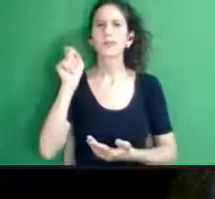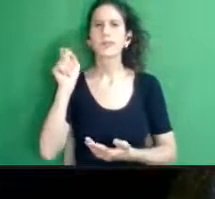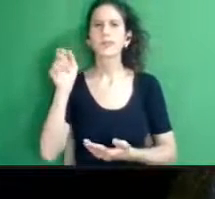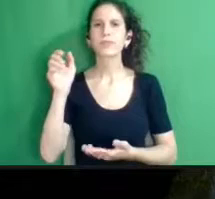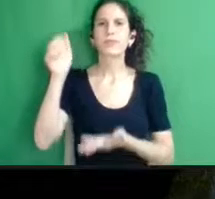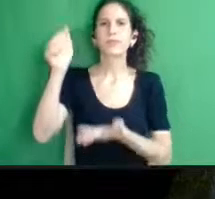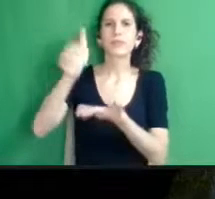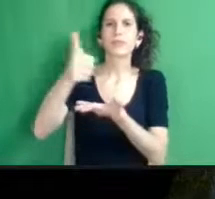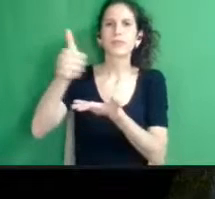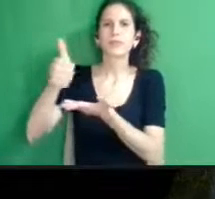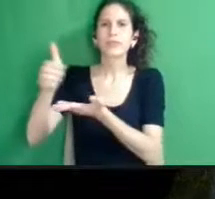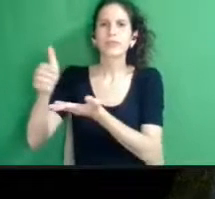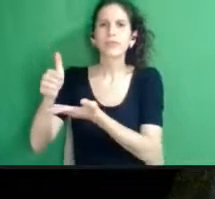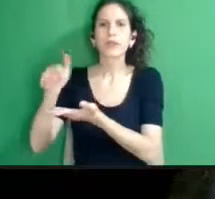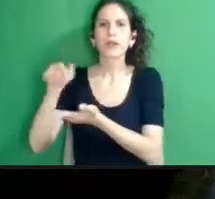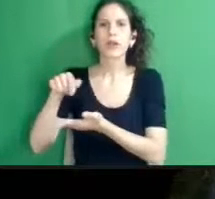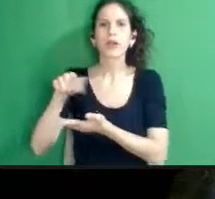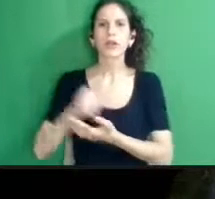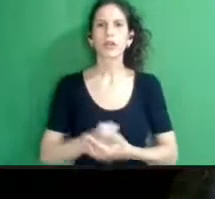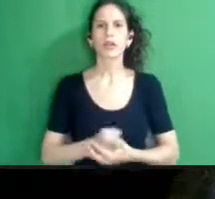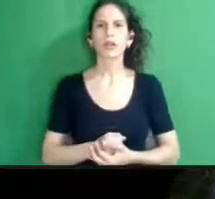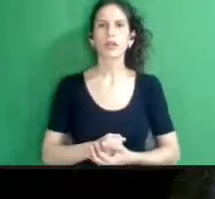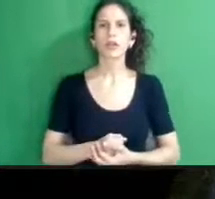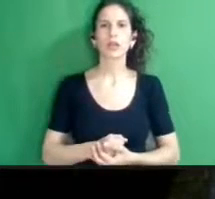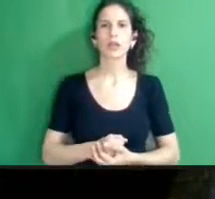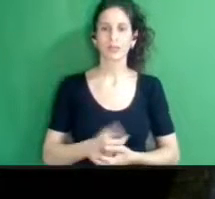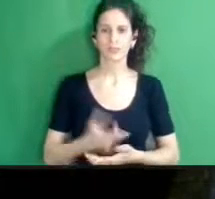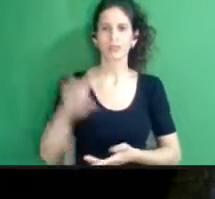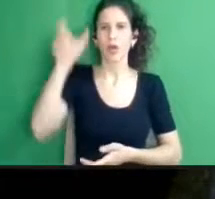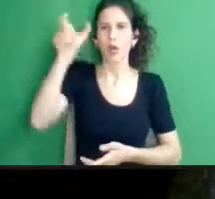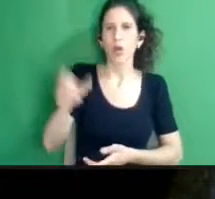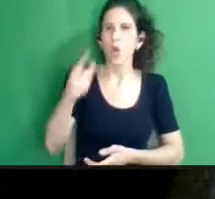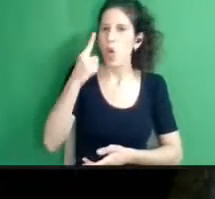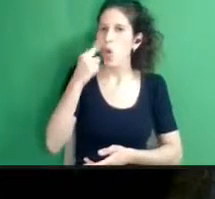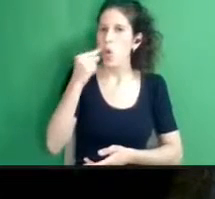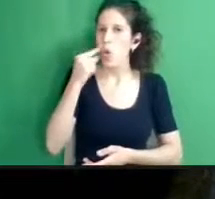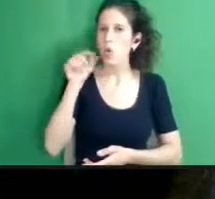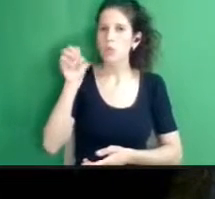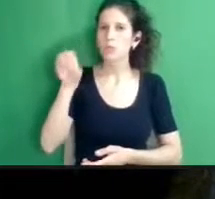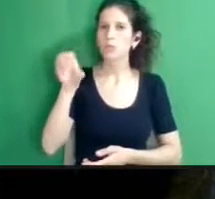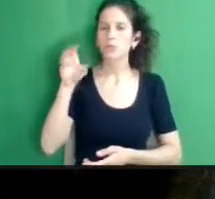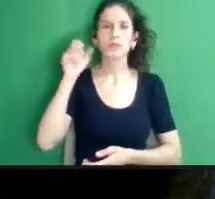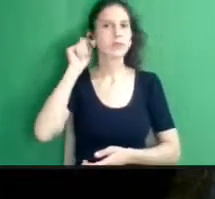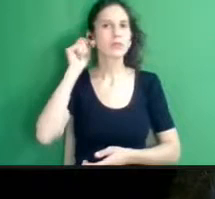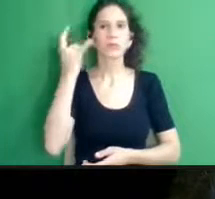¿podemos arrancar con Gustavo de Costa Rica? ¿Estás preparado, Gustavo?